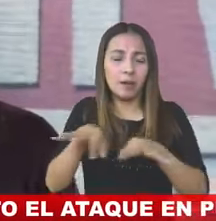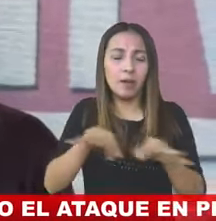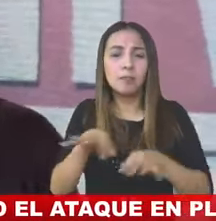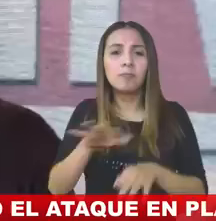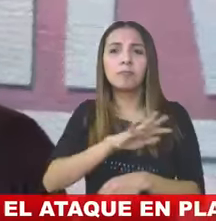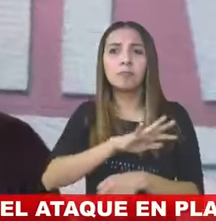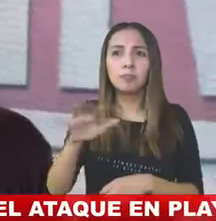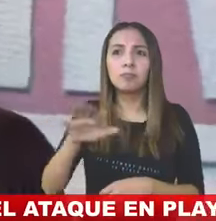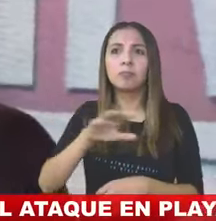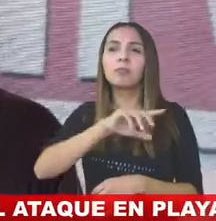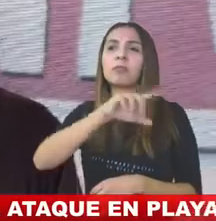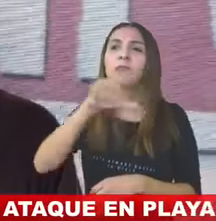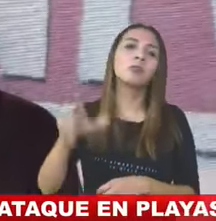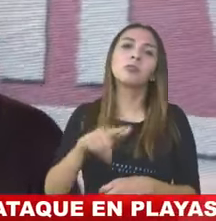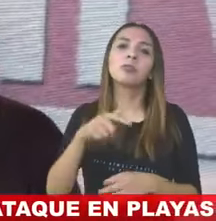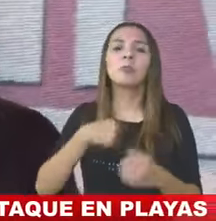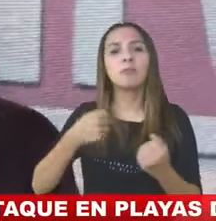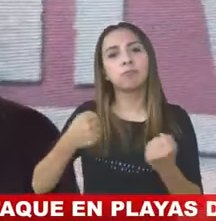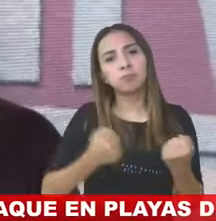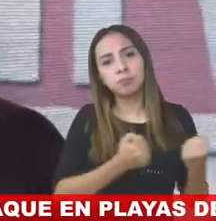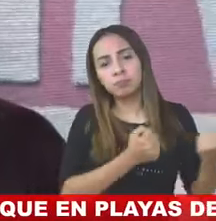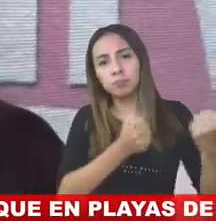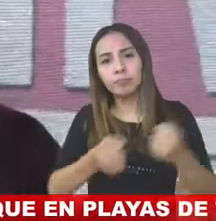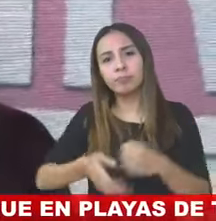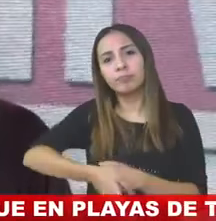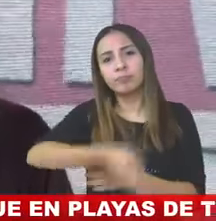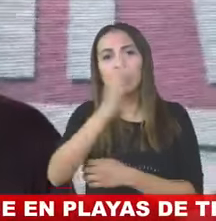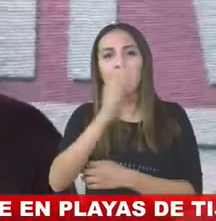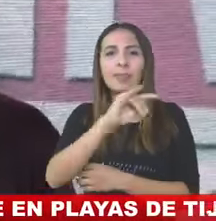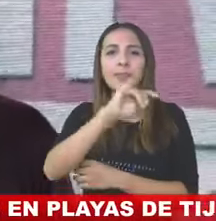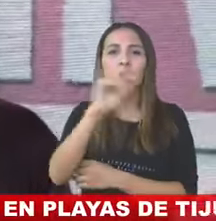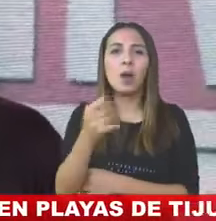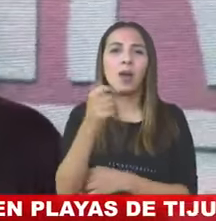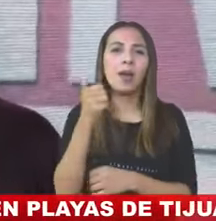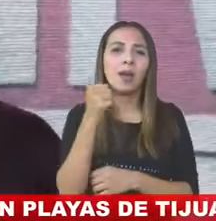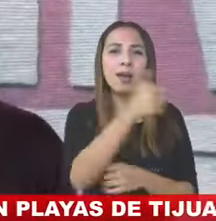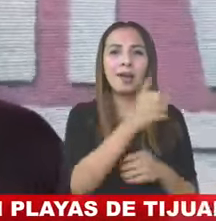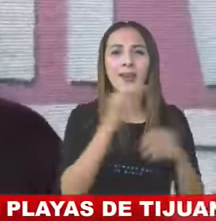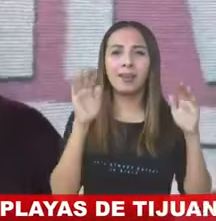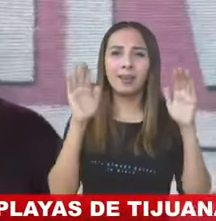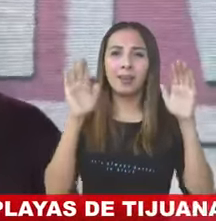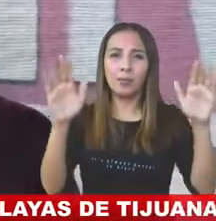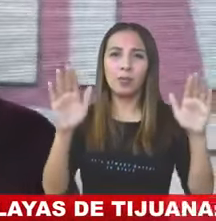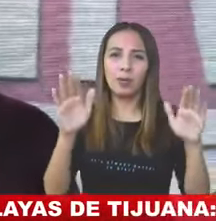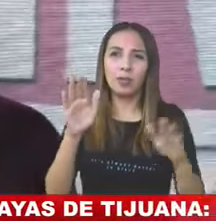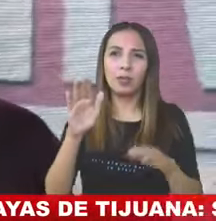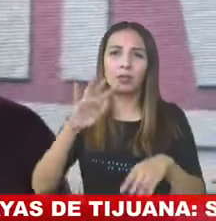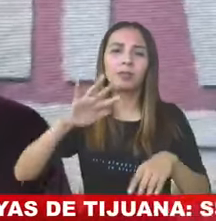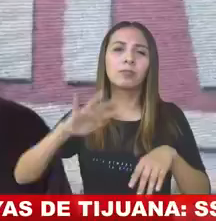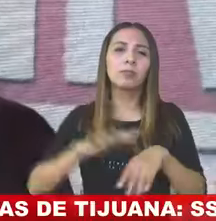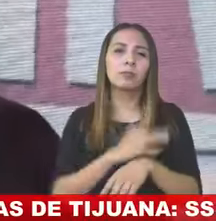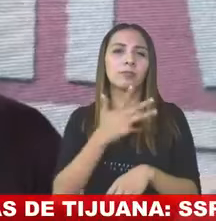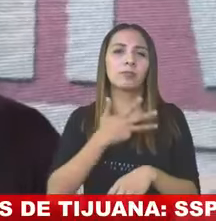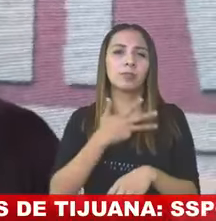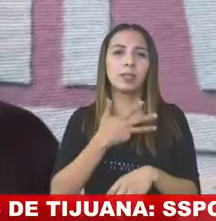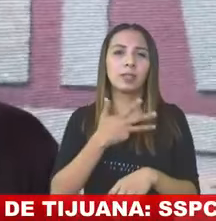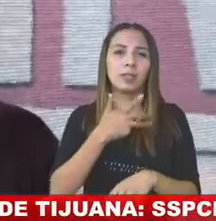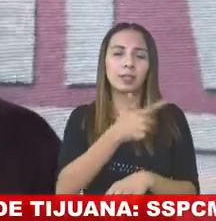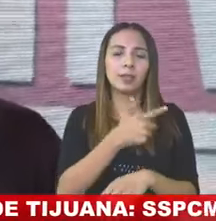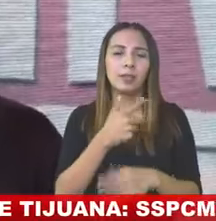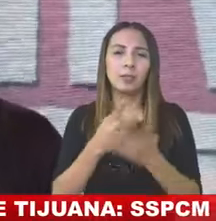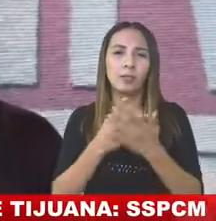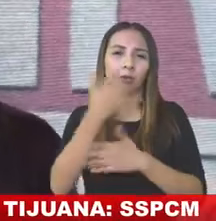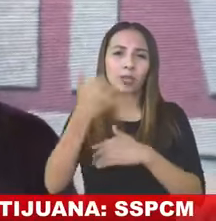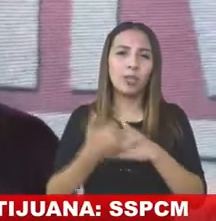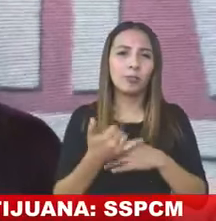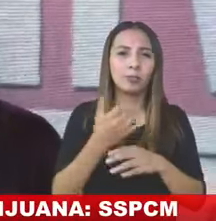Posteriormente pues agarro la carretera autopista Tijuana, ¿no? Hacia el aeropuerto por unos proyectos que tenemos con el equipo de soccer, por